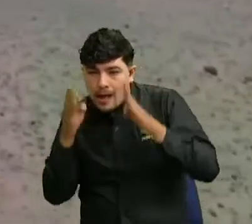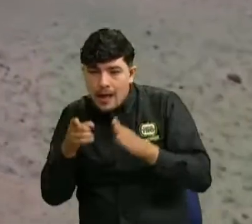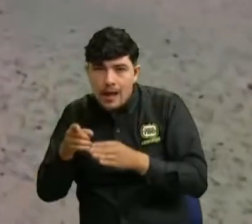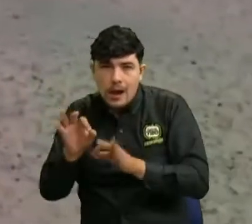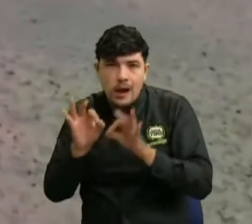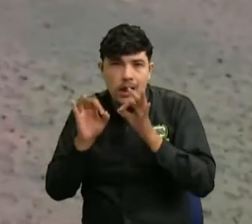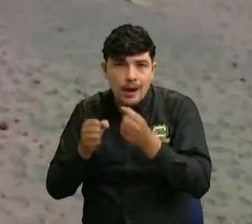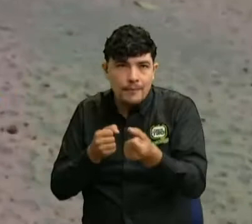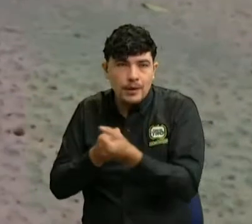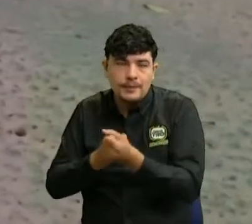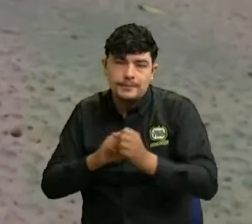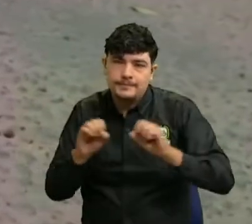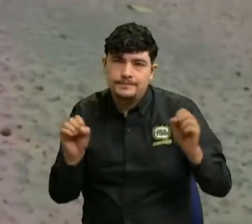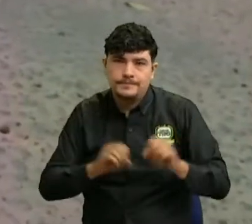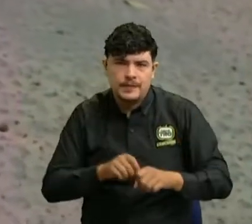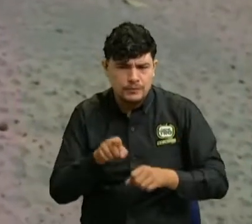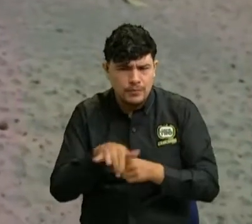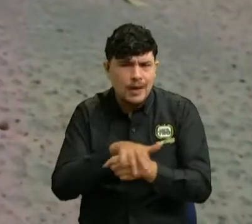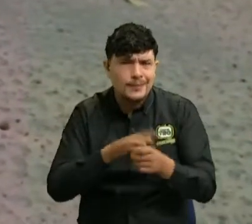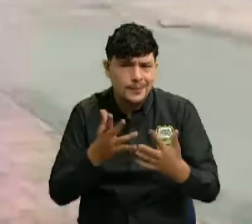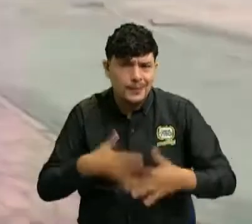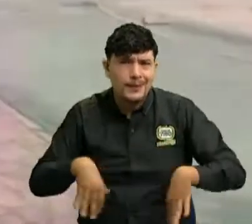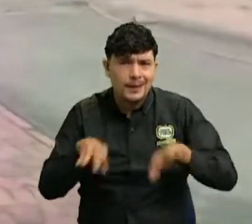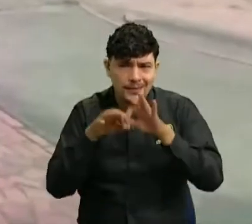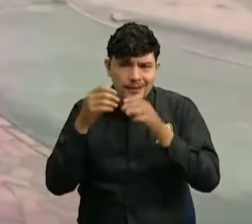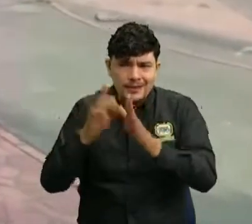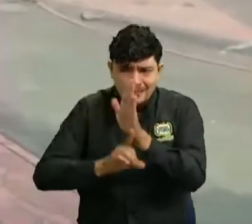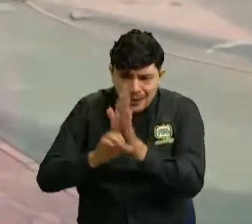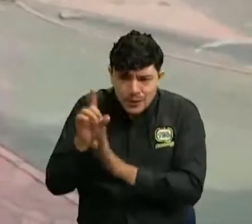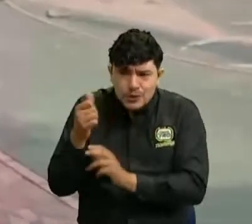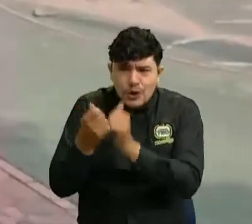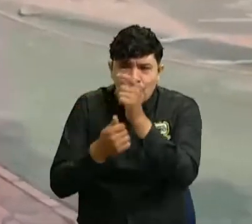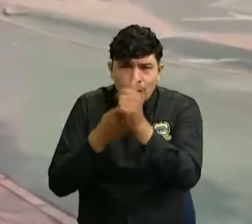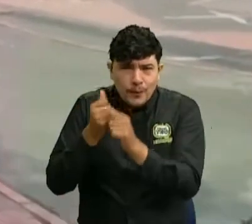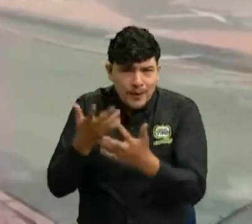uno de los ejes de desarrollo económicos más importantes de la capital norte santandereana.